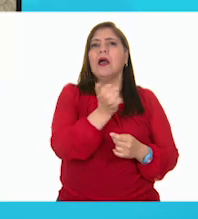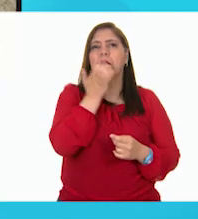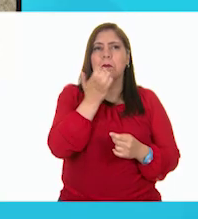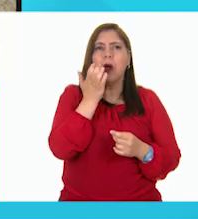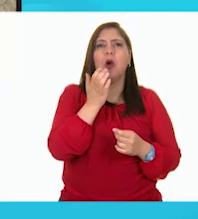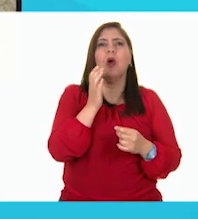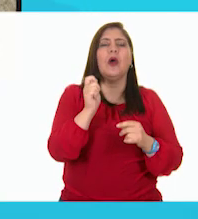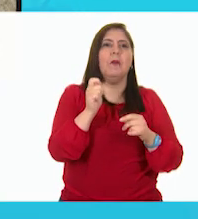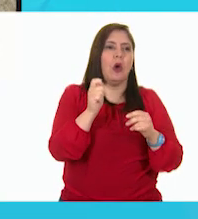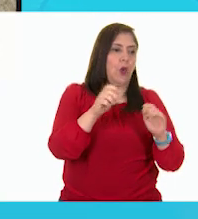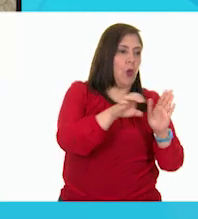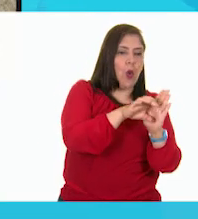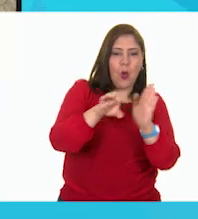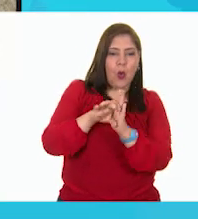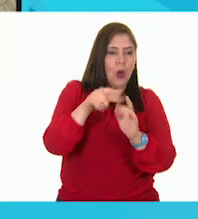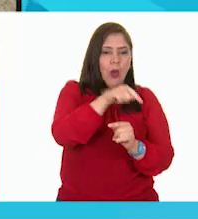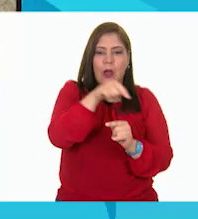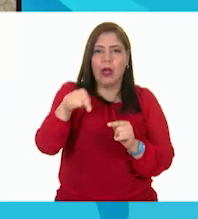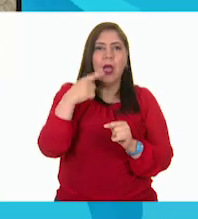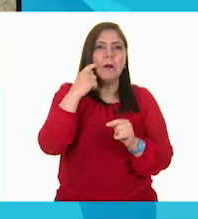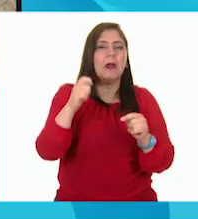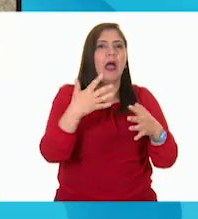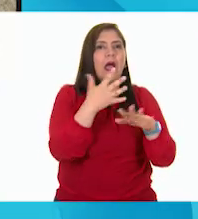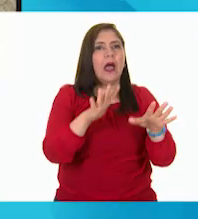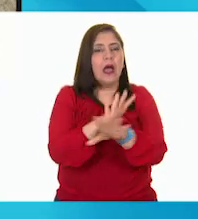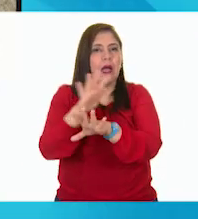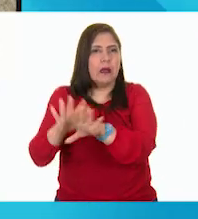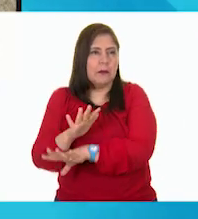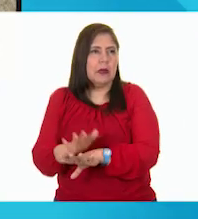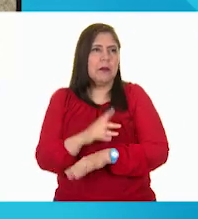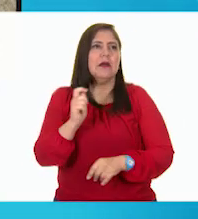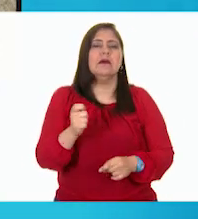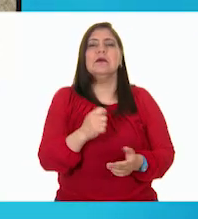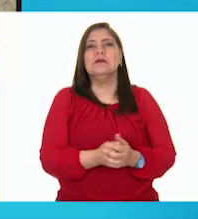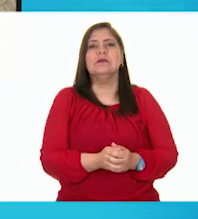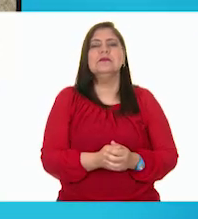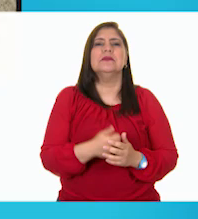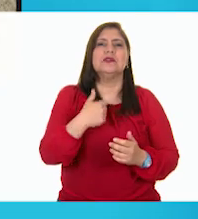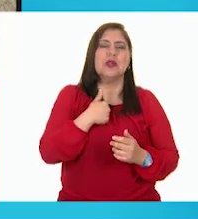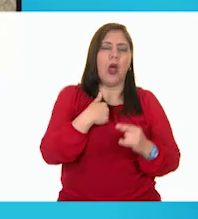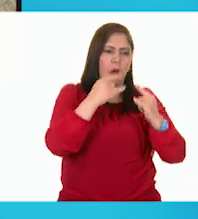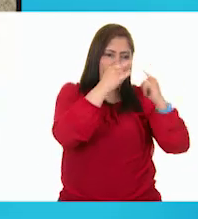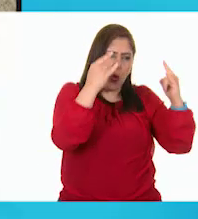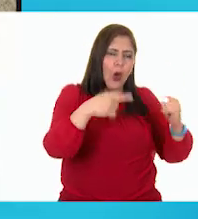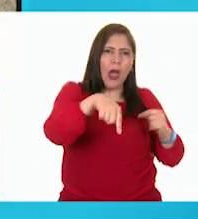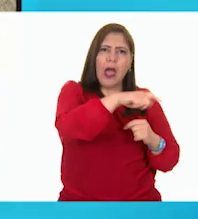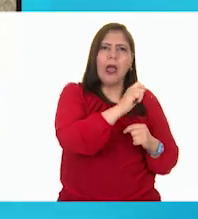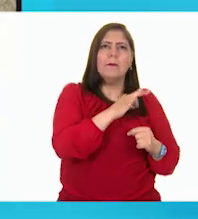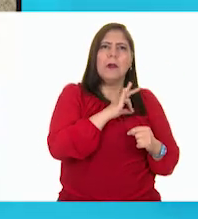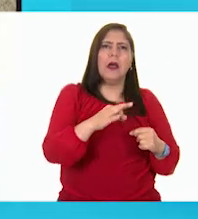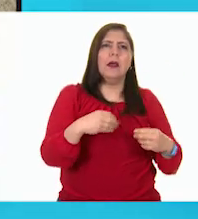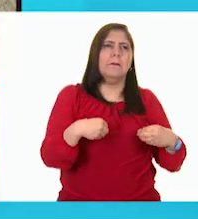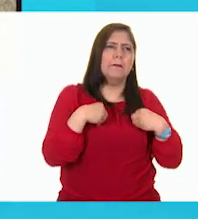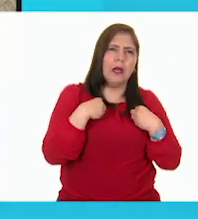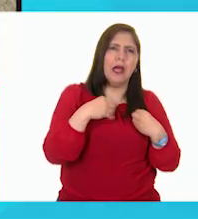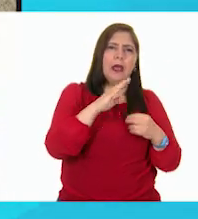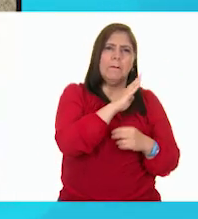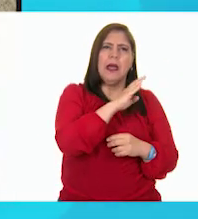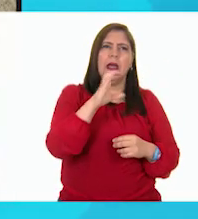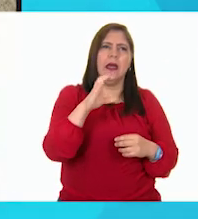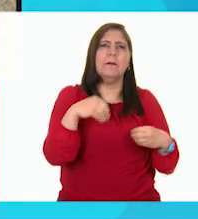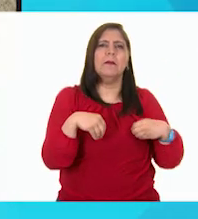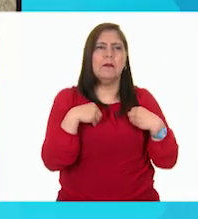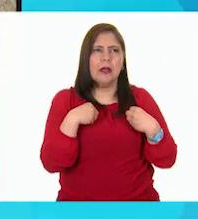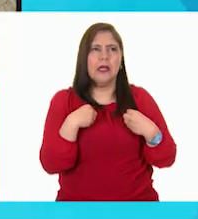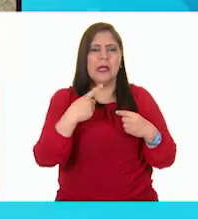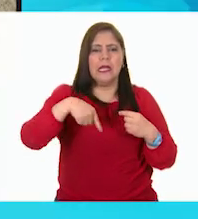cambian de cuarto a cuarto. Ya conociste mi campamento y cómo vivimos aquí en Baja California y